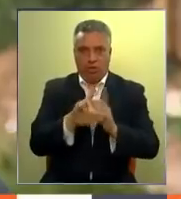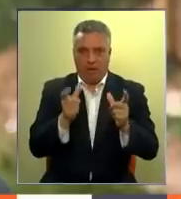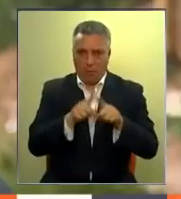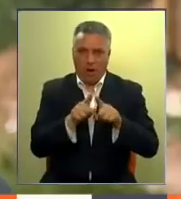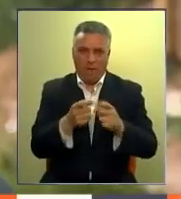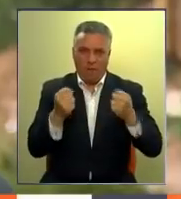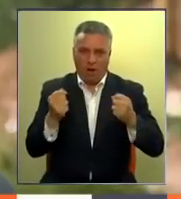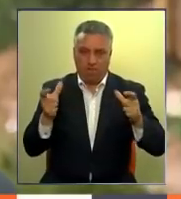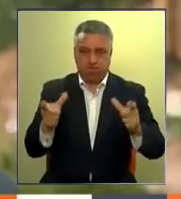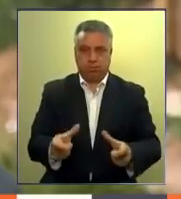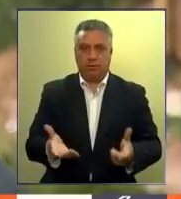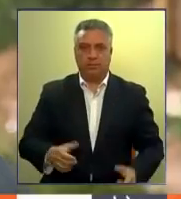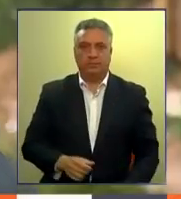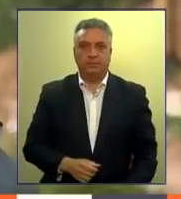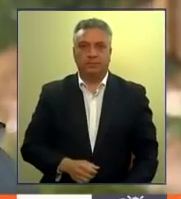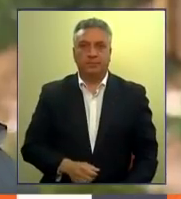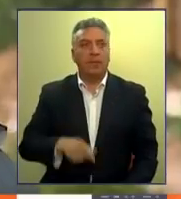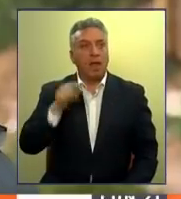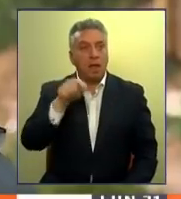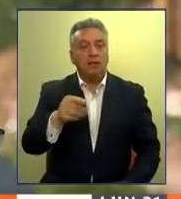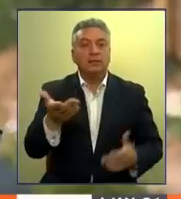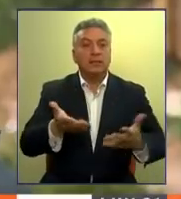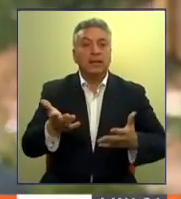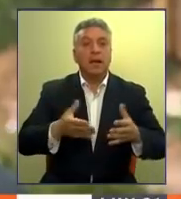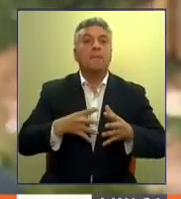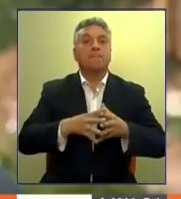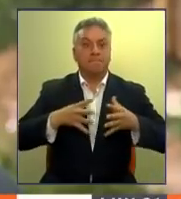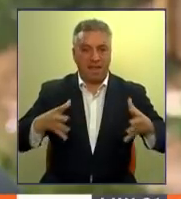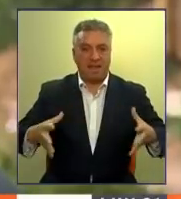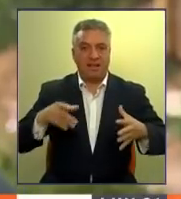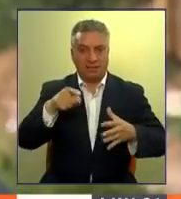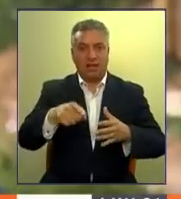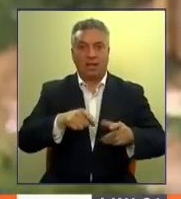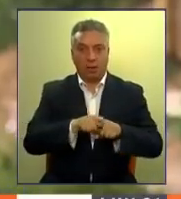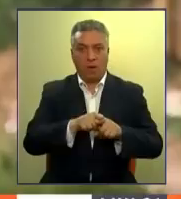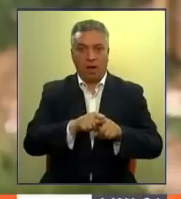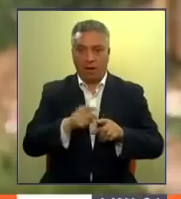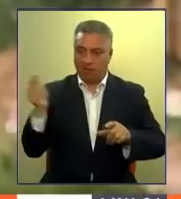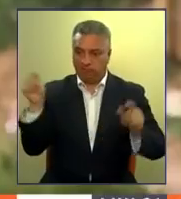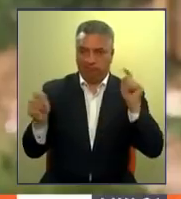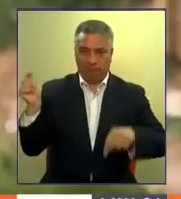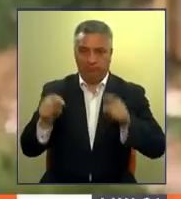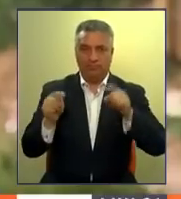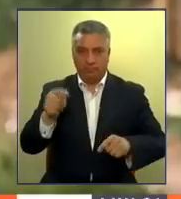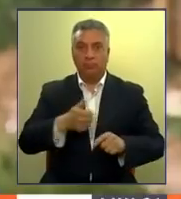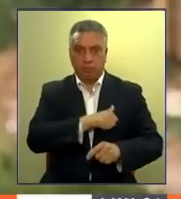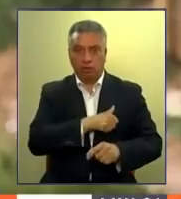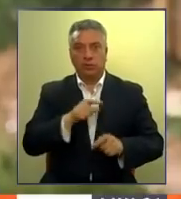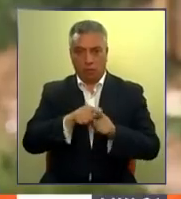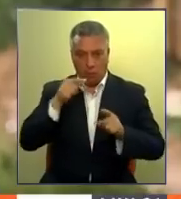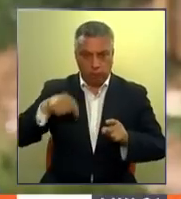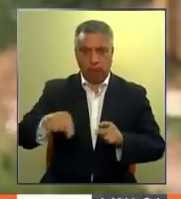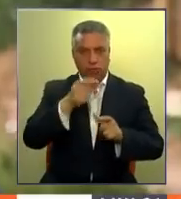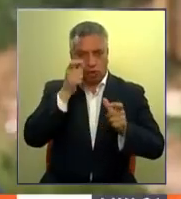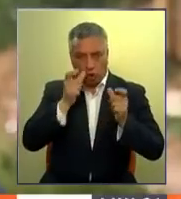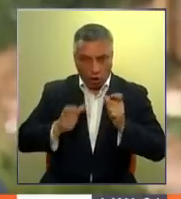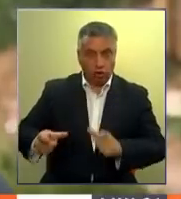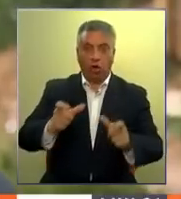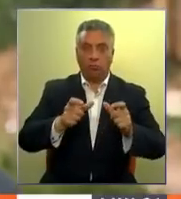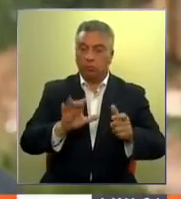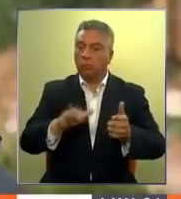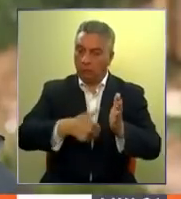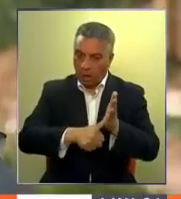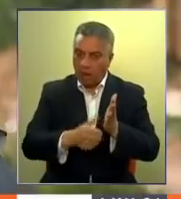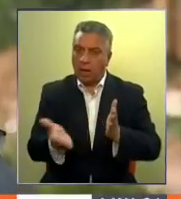carabineros y aumentar la presencia policial y de igual forma efectuar diferentes tipos de controles ya sea de identidad